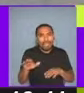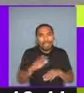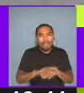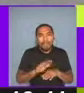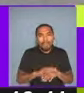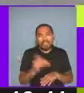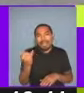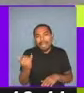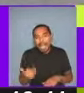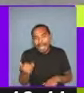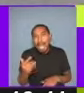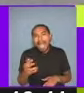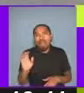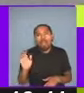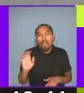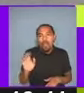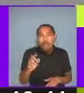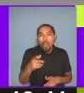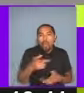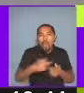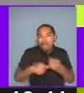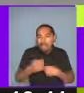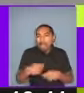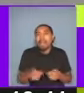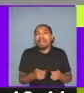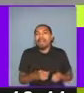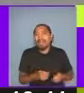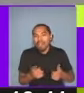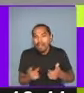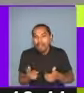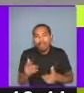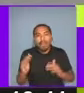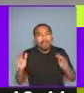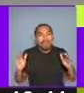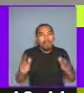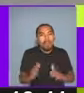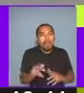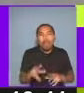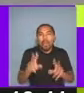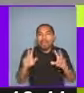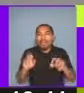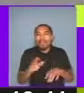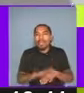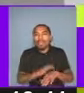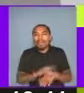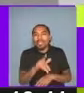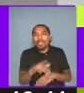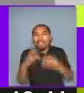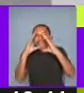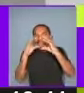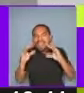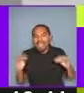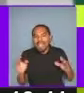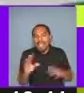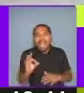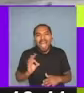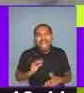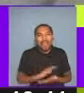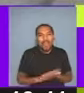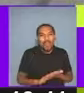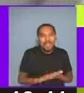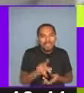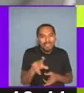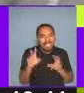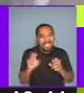compras navideñas. En esta época siempre se mantiene un poquito más abajo de lo que es precios de página, por ejemplo. ¿Es como que se desprende la gente del dólar? Sí,